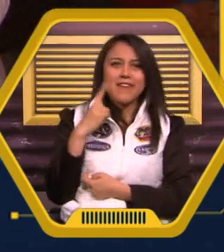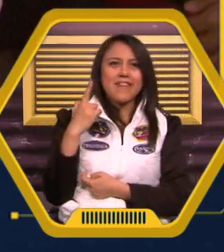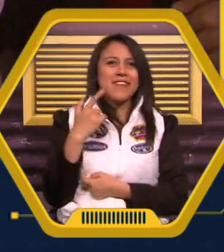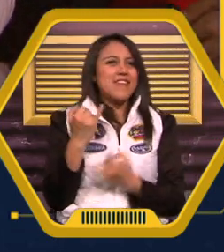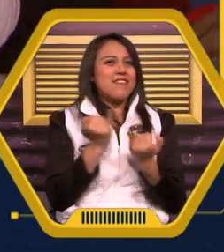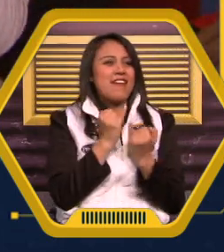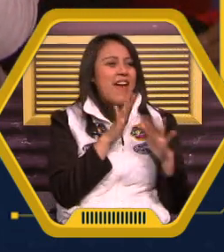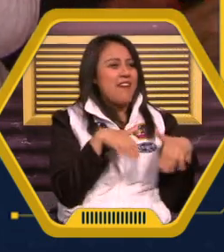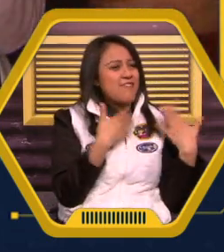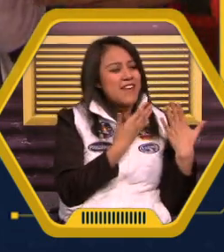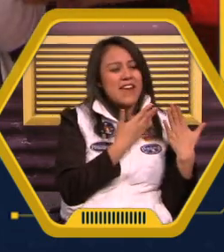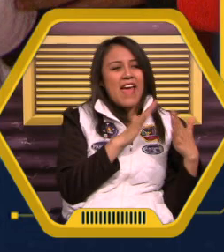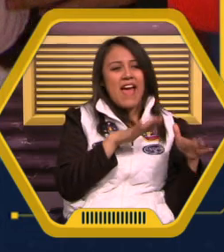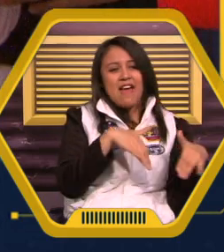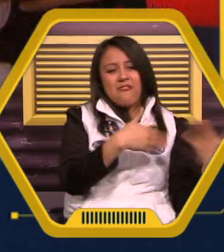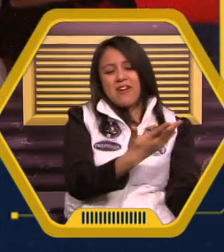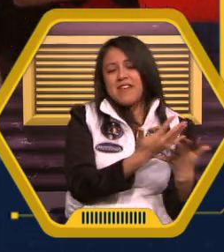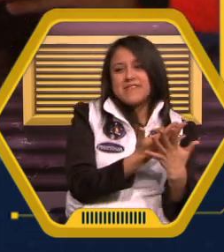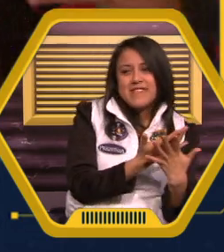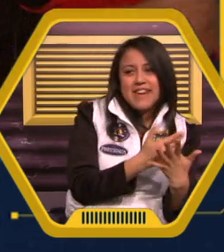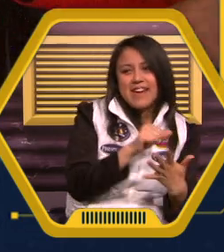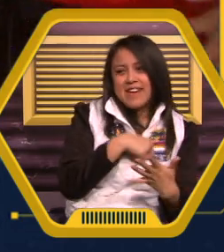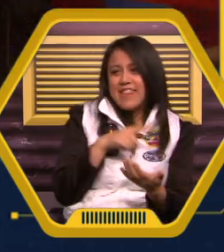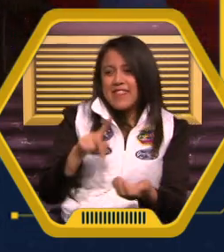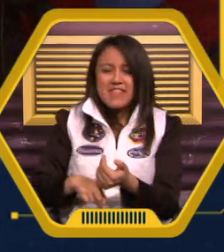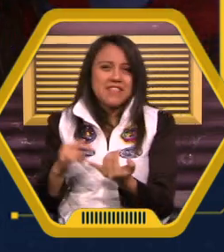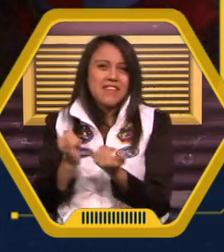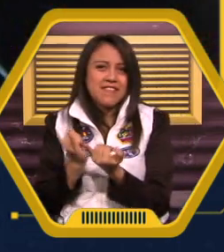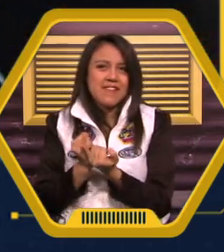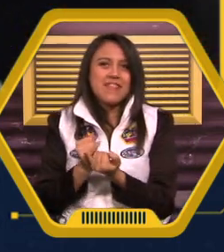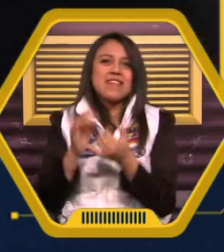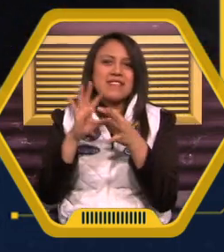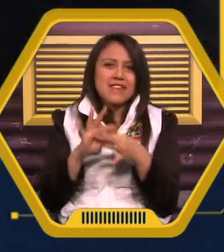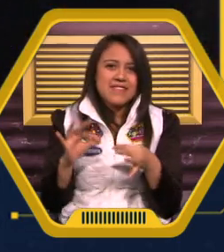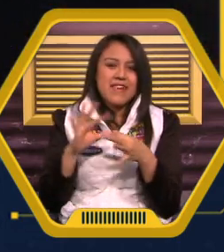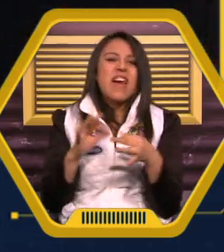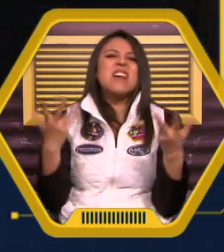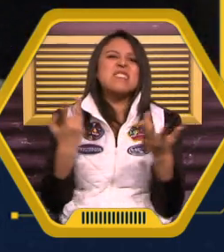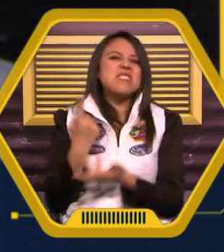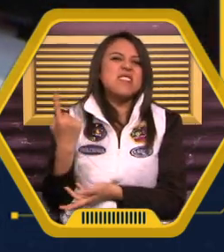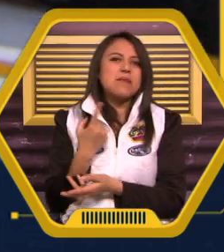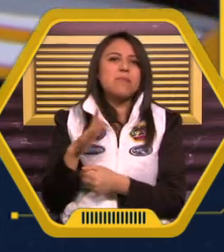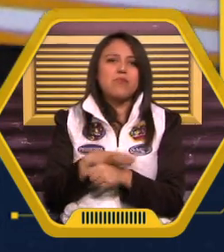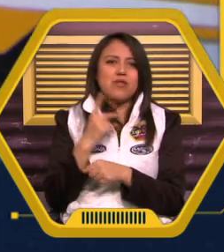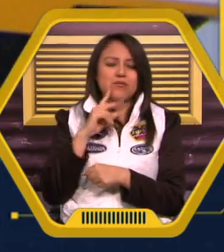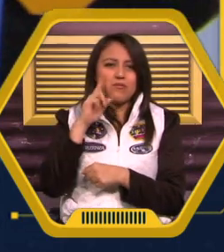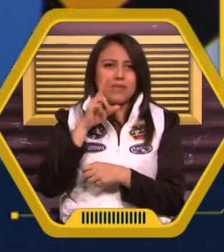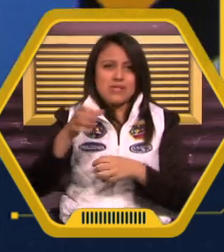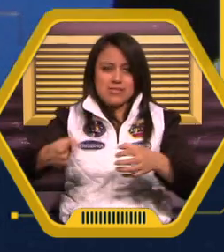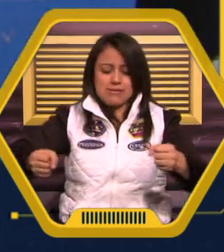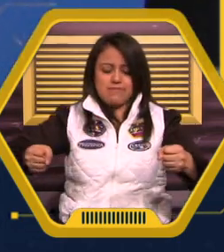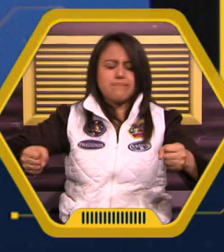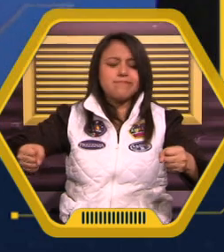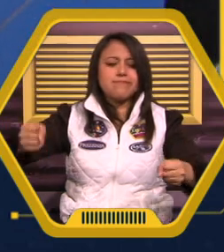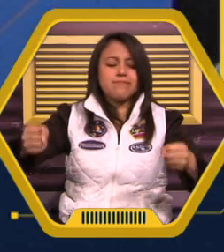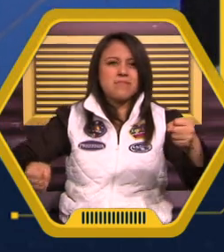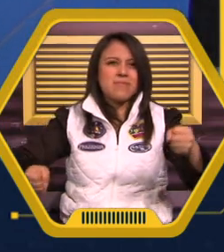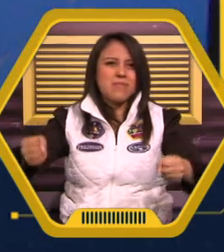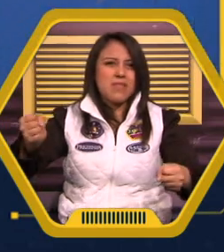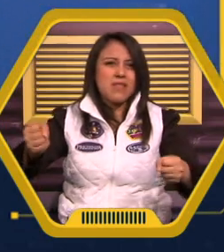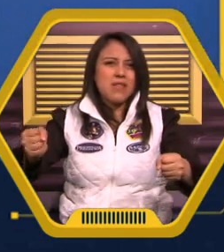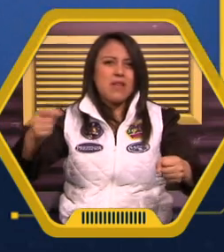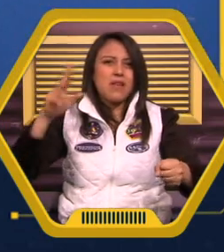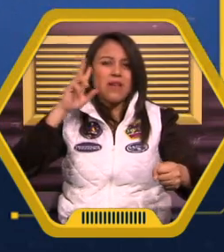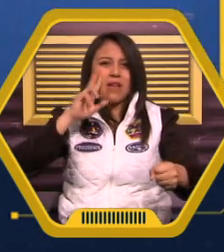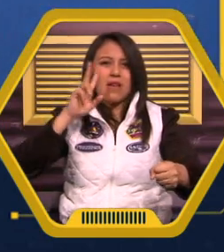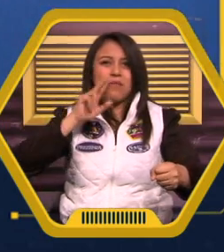los que estamos afuera esperando para nuestro lugar para hacerlo. Ahí le están explicando lo que tiene que hacer, porque ves tus manos en los controles y en las